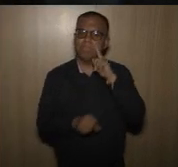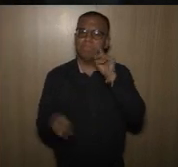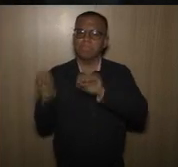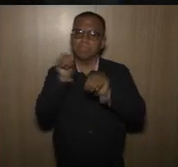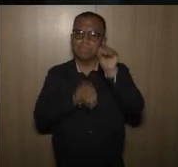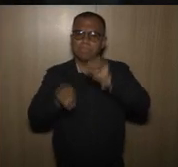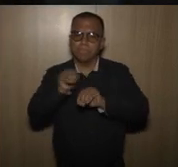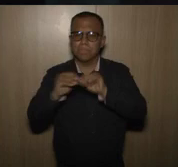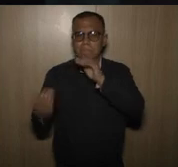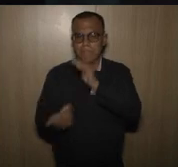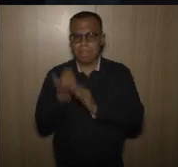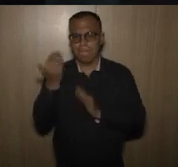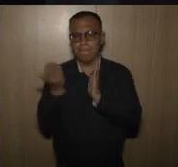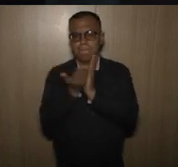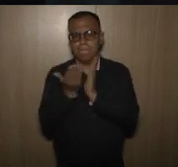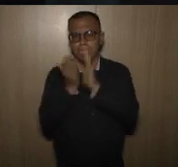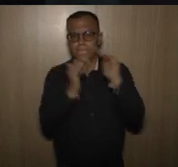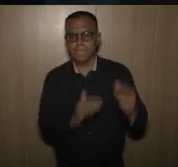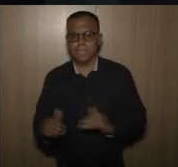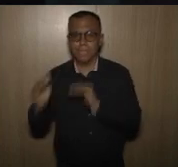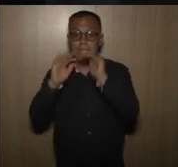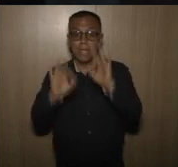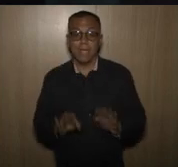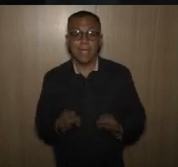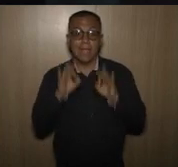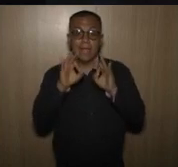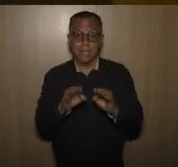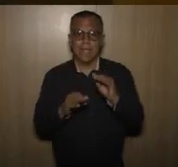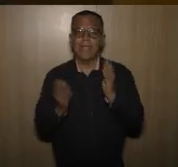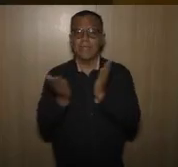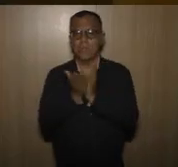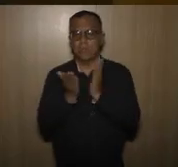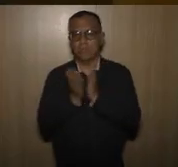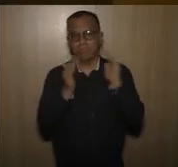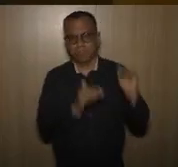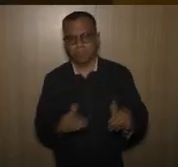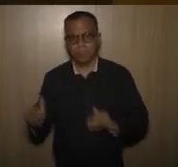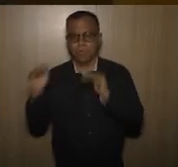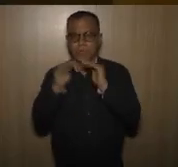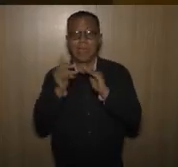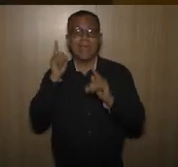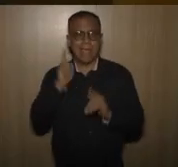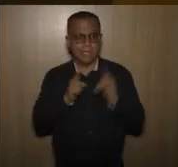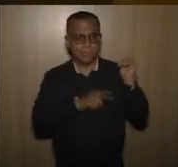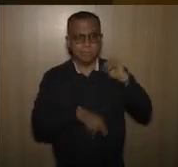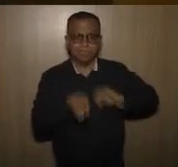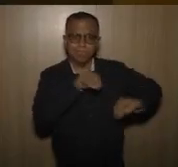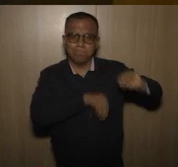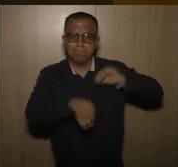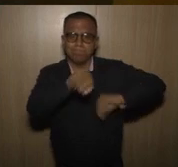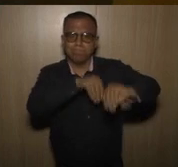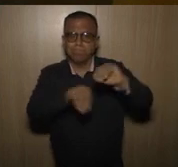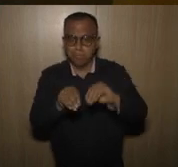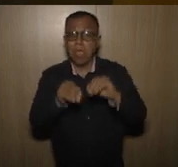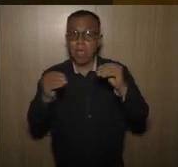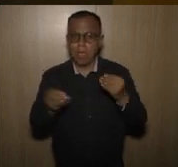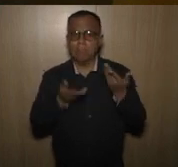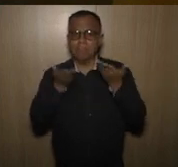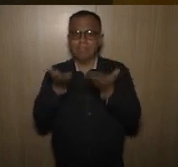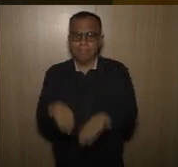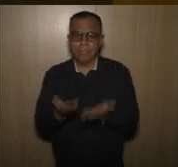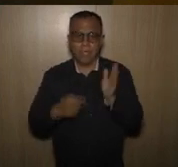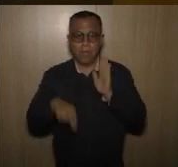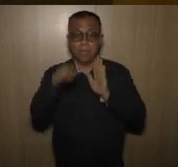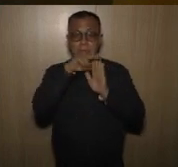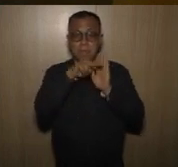de tendencias de educación superior, de la calidad de la educación superior, y este es el fruto de esta situación. Así que si teníamos un marco